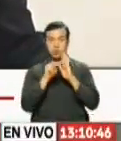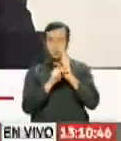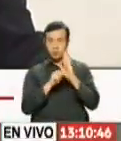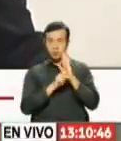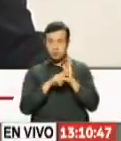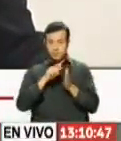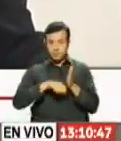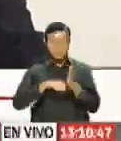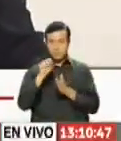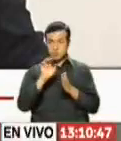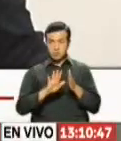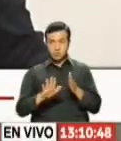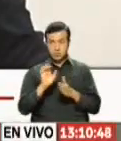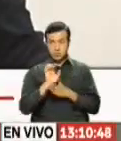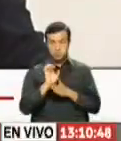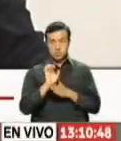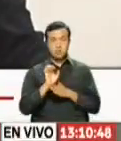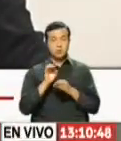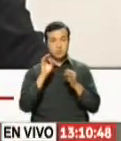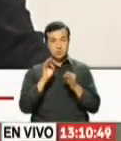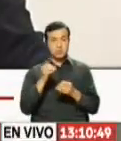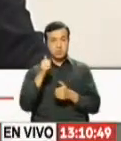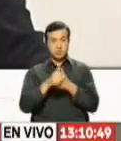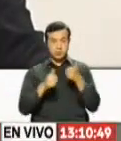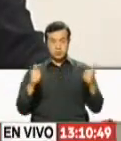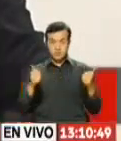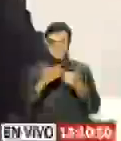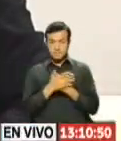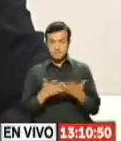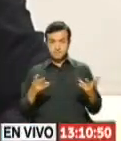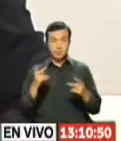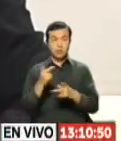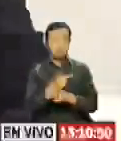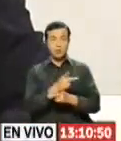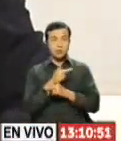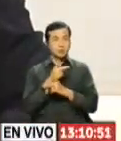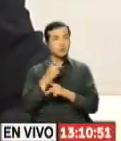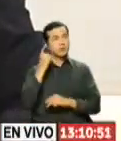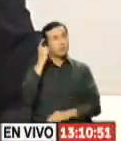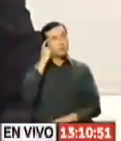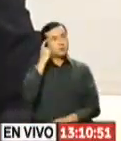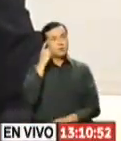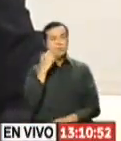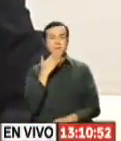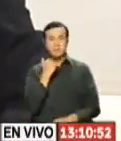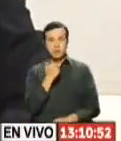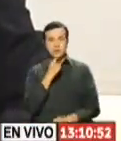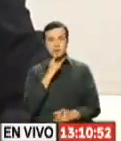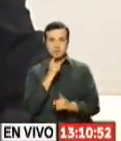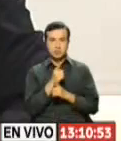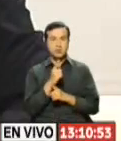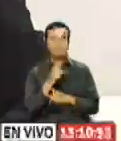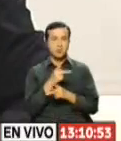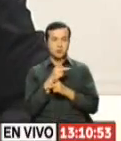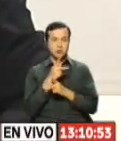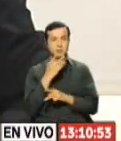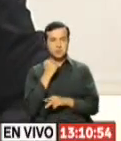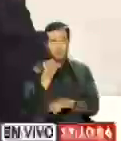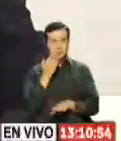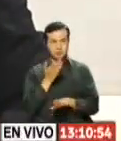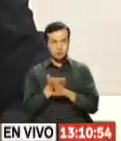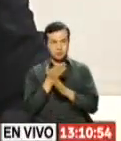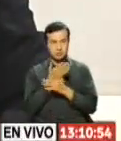cumplimiento a nivel nacional e internacional por parte de los candidatos. El Consejo ha considerado que es mejor plantear esta